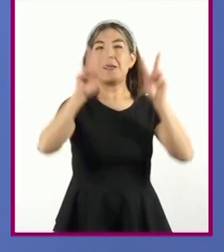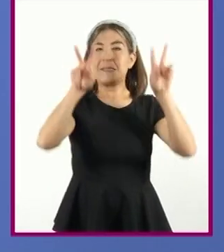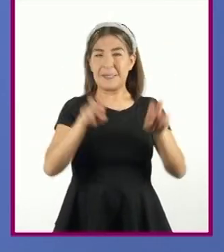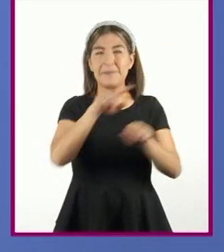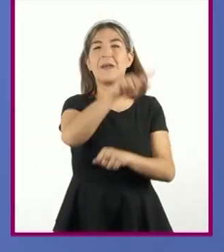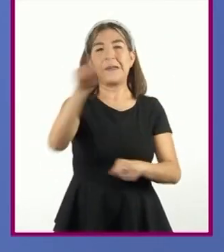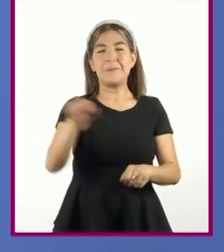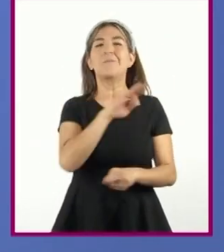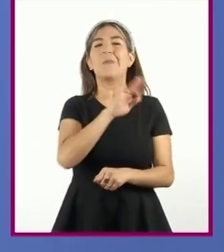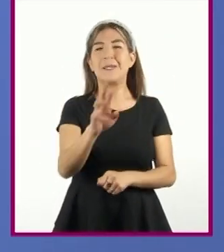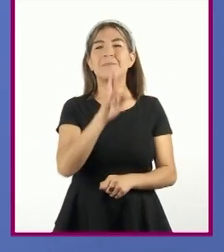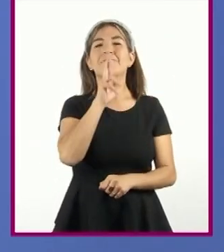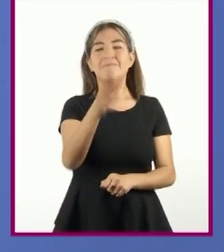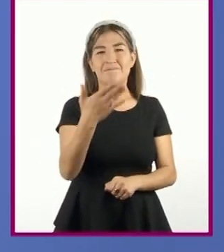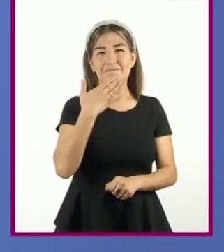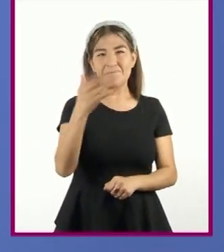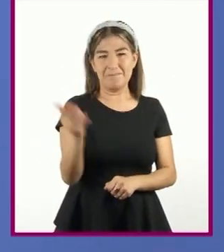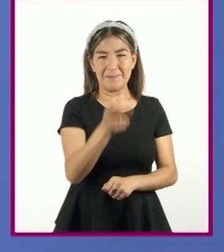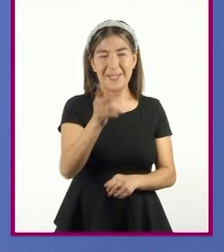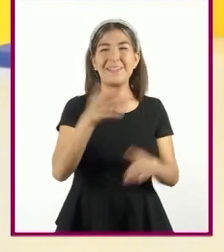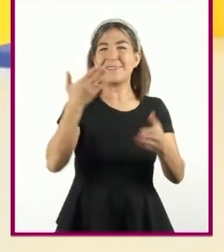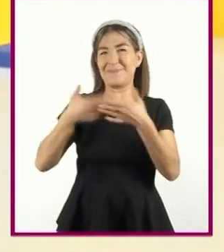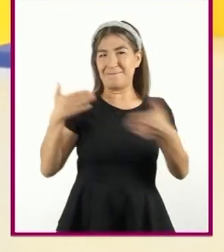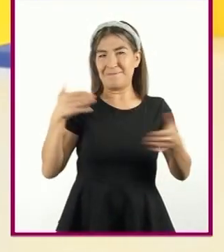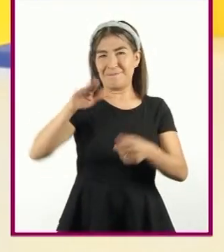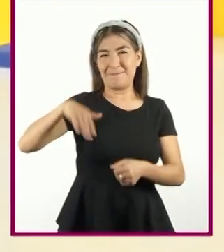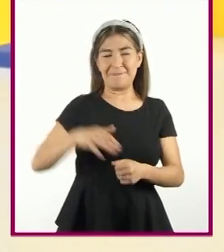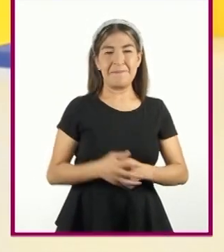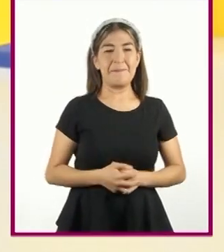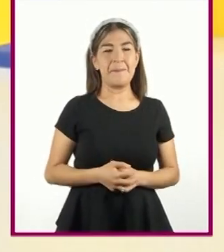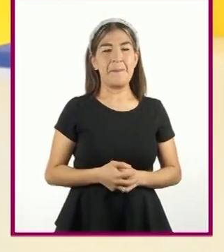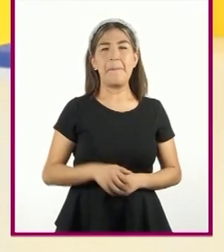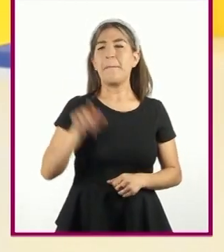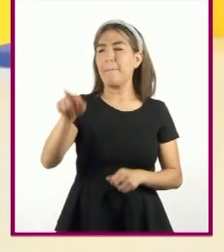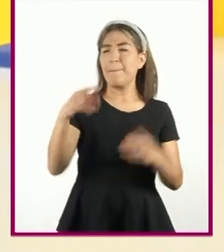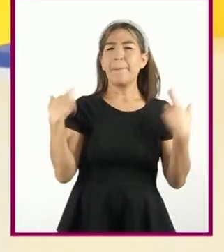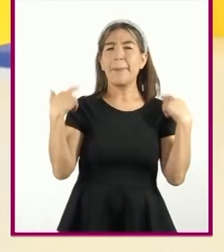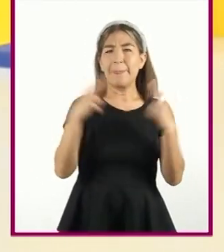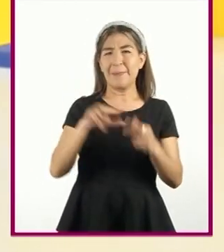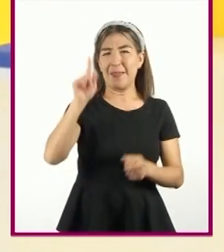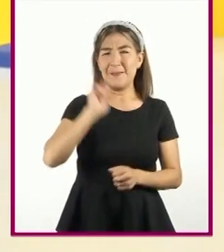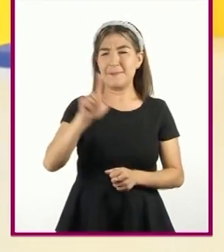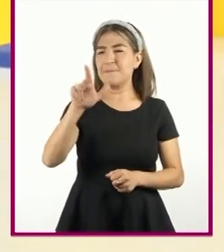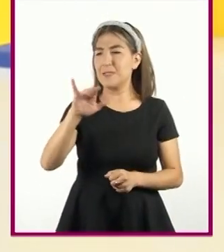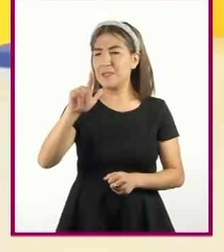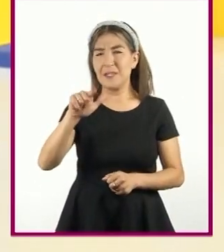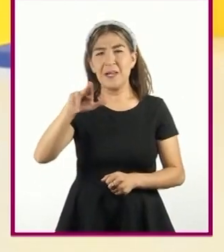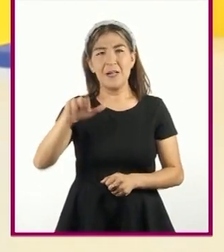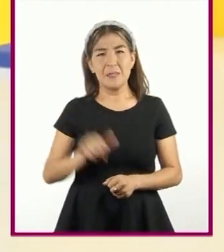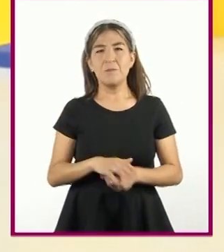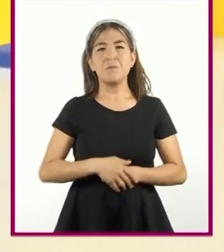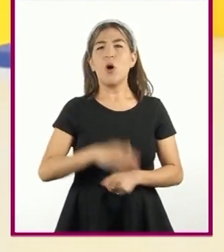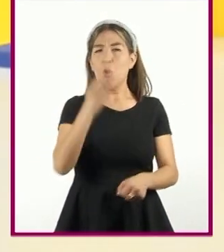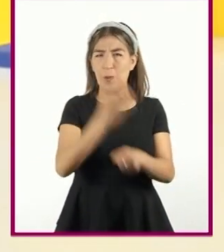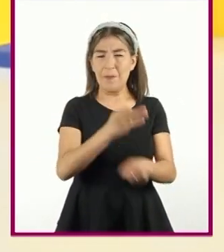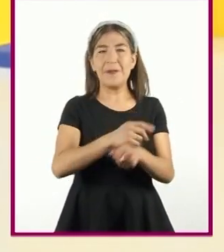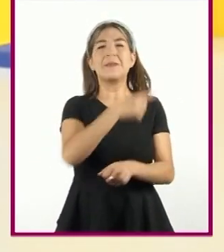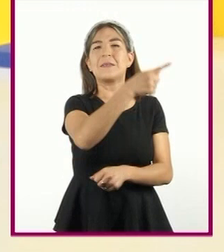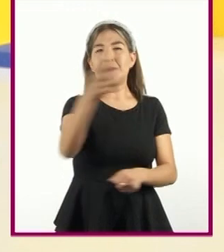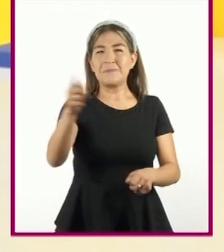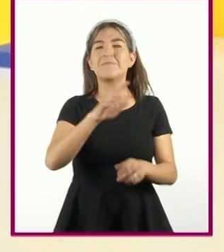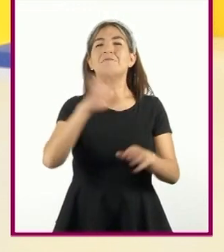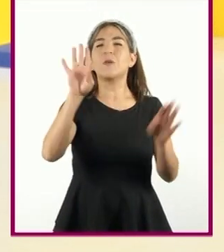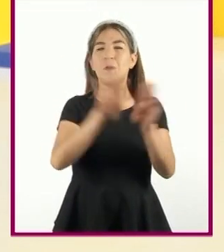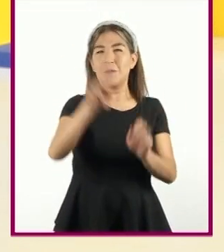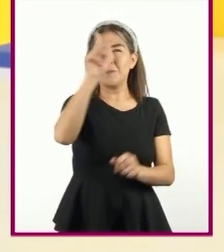podremos responder a las preguntas iniciales. Maestra Liliana, ¿por qué no comenzamos recordándoles a